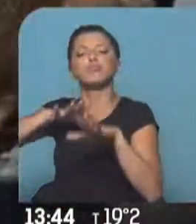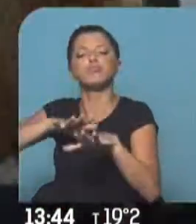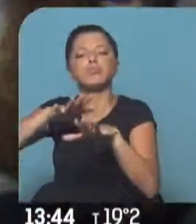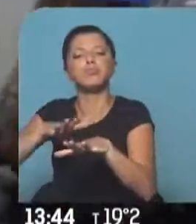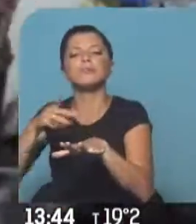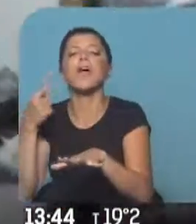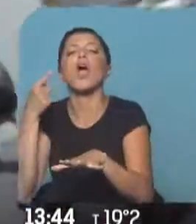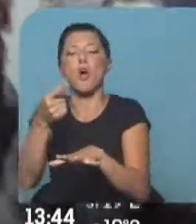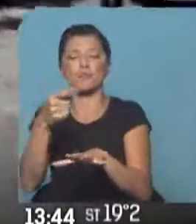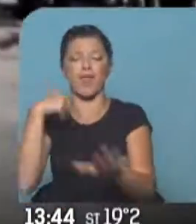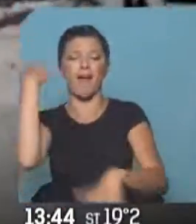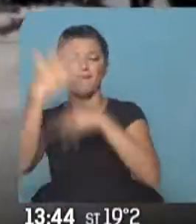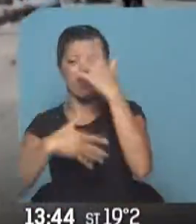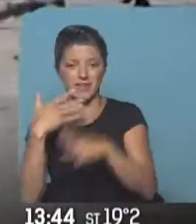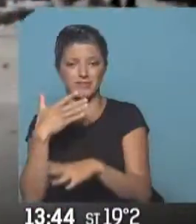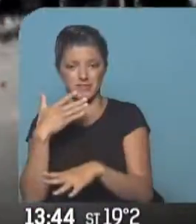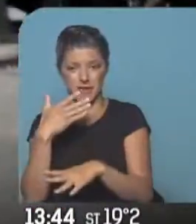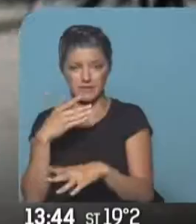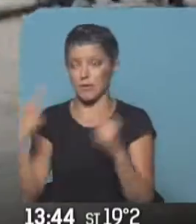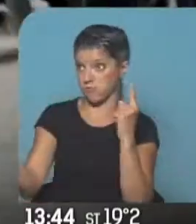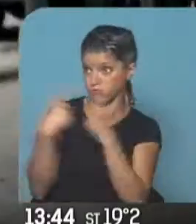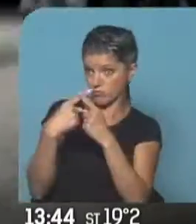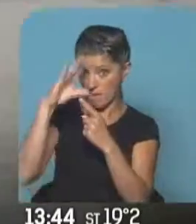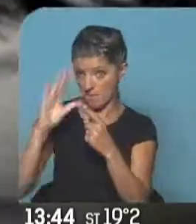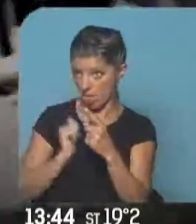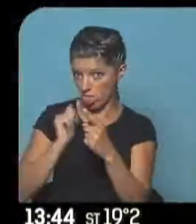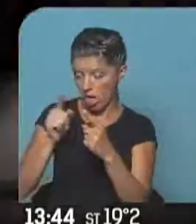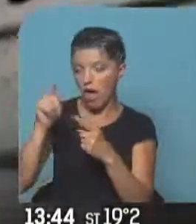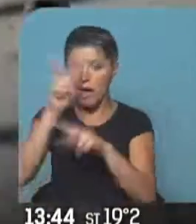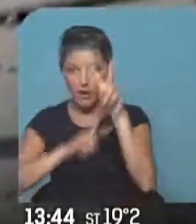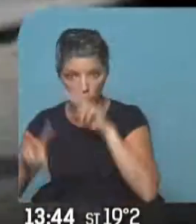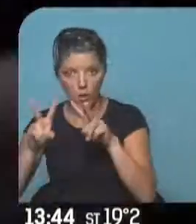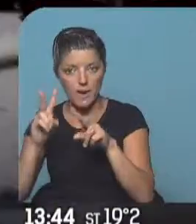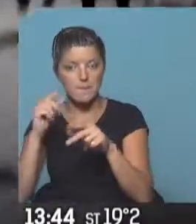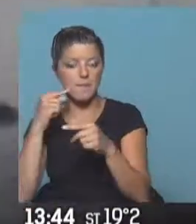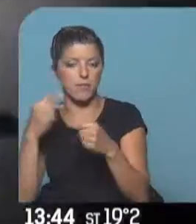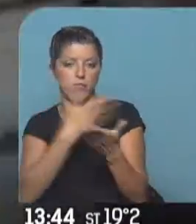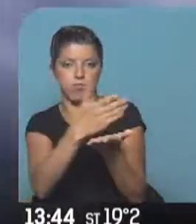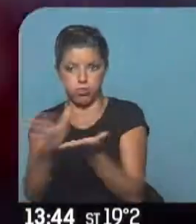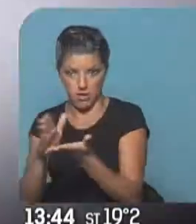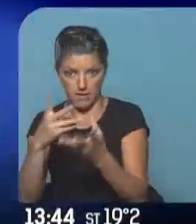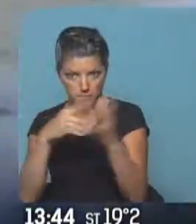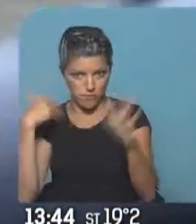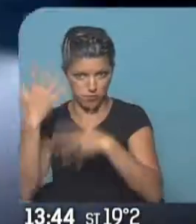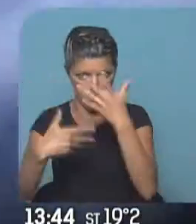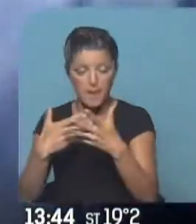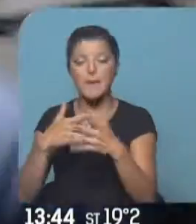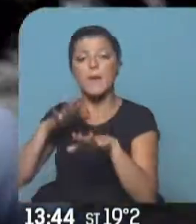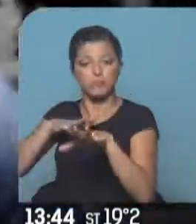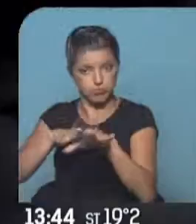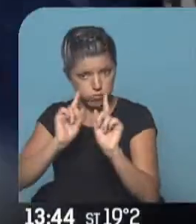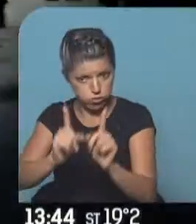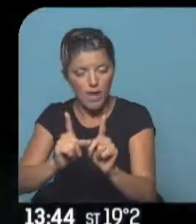violencia, desafiando a las fuerzas de seguridad que intentaron impedirlo. un reclamo que aún no